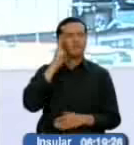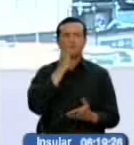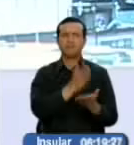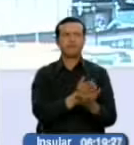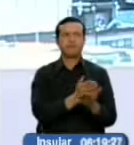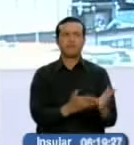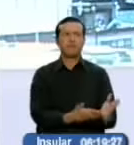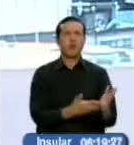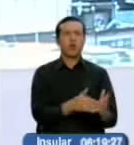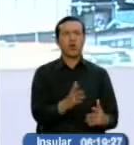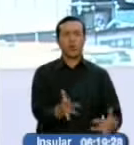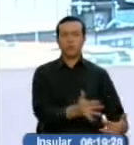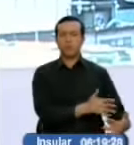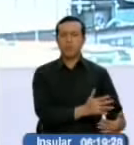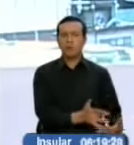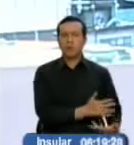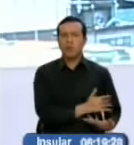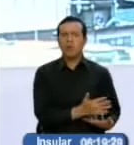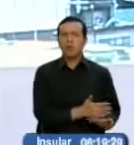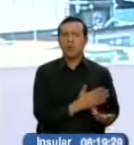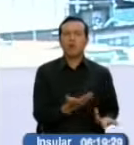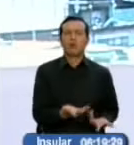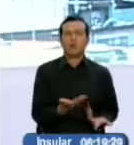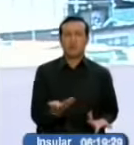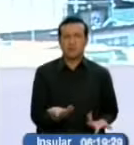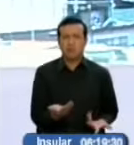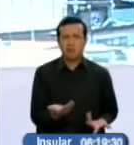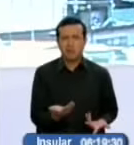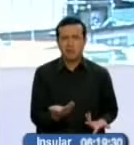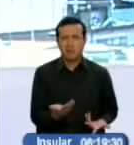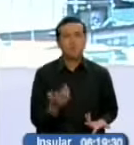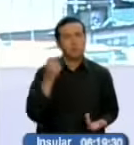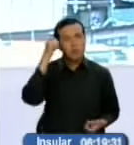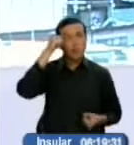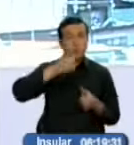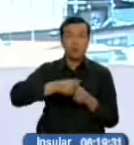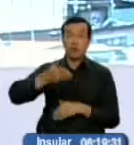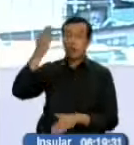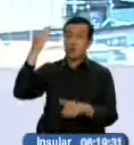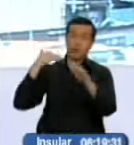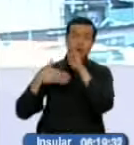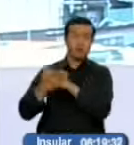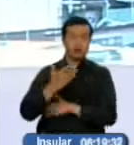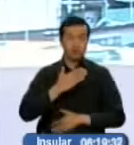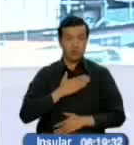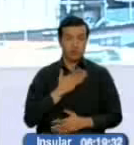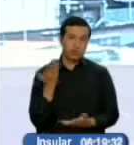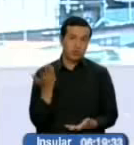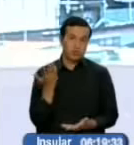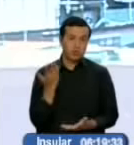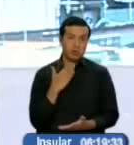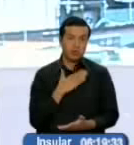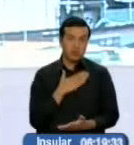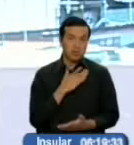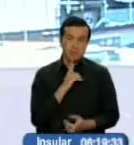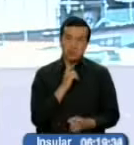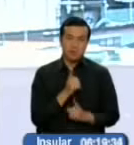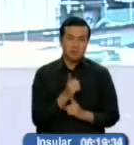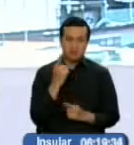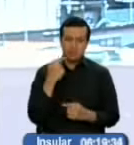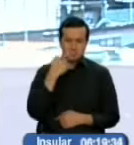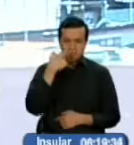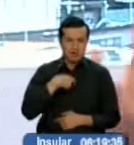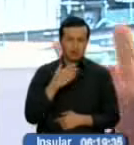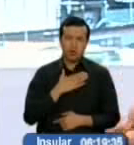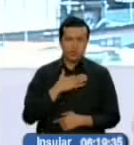privatizador, donde ese modelo, yo recuerdo, o sea, como como aquí lo digamos, como un ser humano común